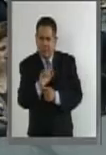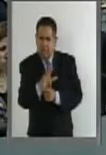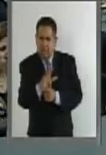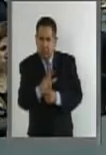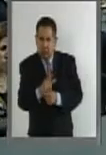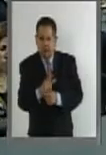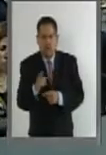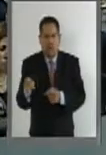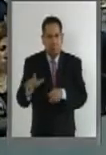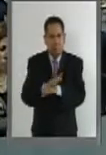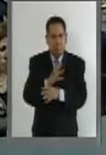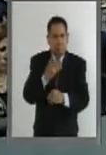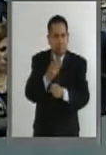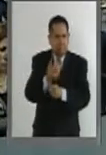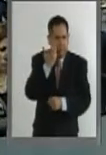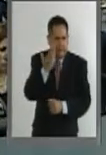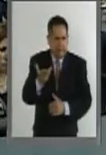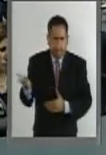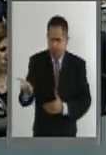Adelante, senador.